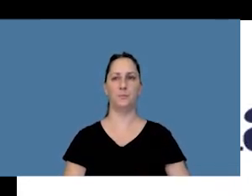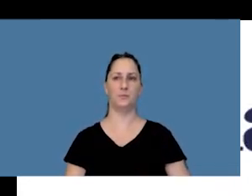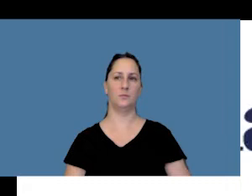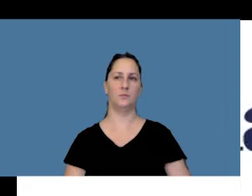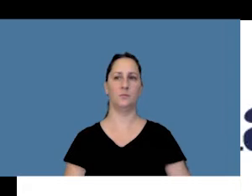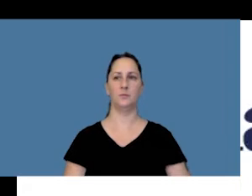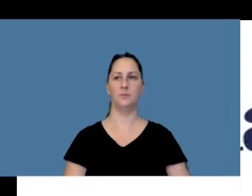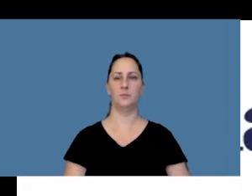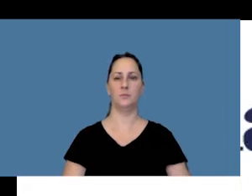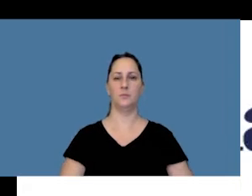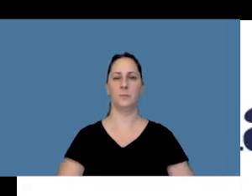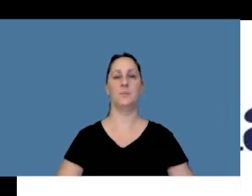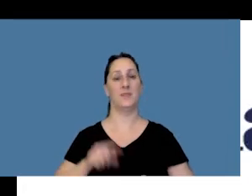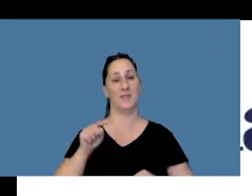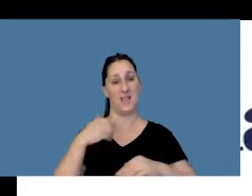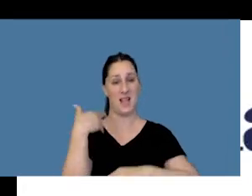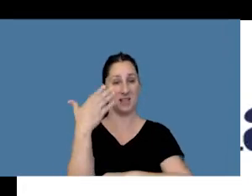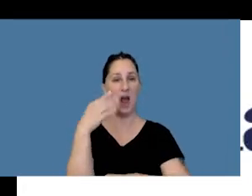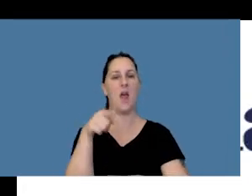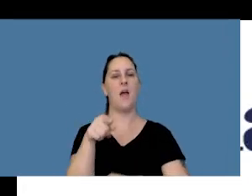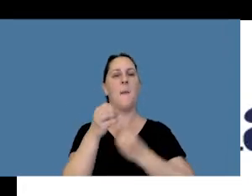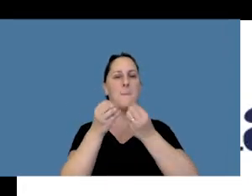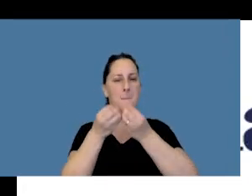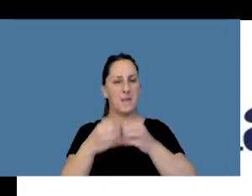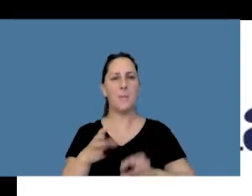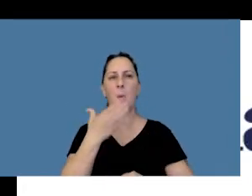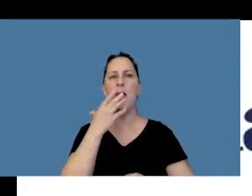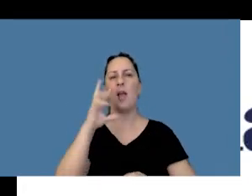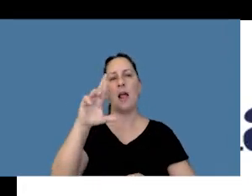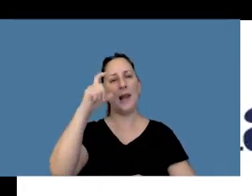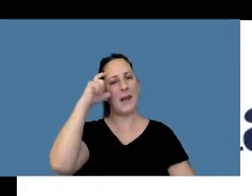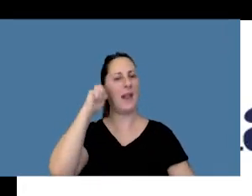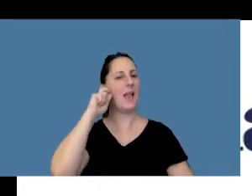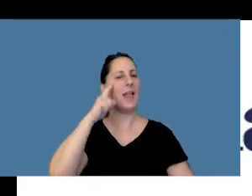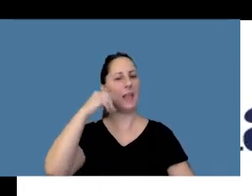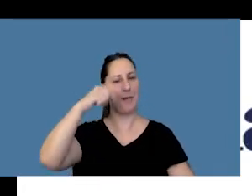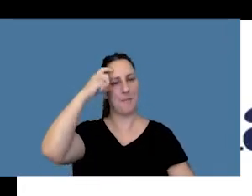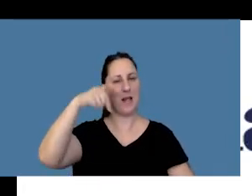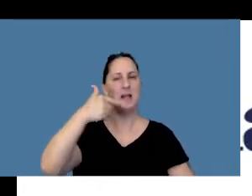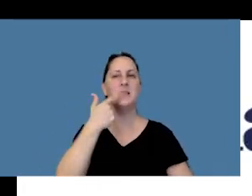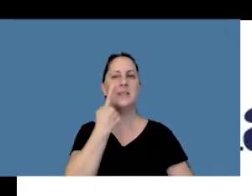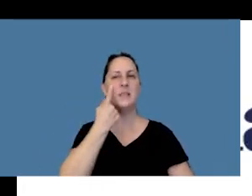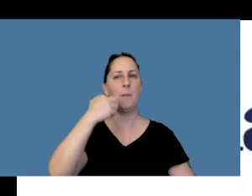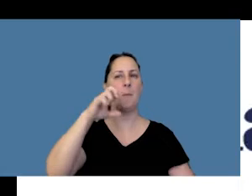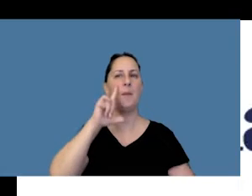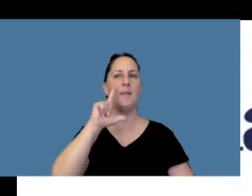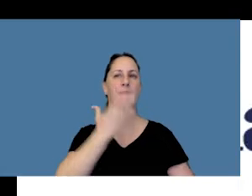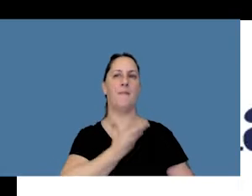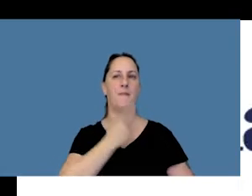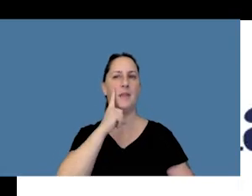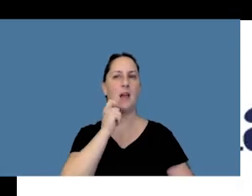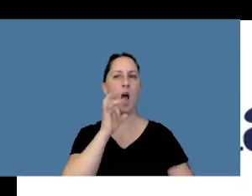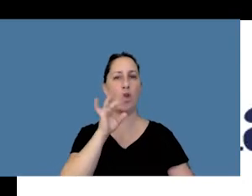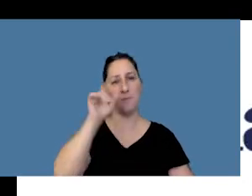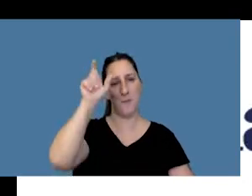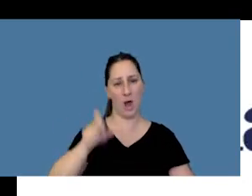este punto de la charla, donde vamos a comenzar a hablar del régimen simplificado para pequeños contribuyentes. Obviamente